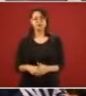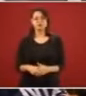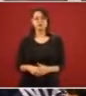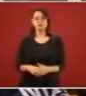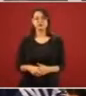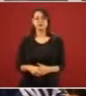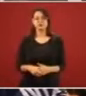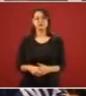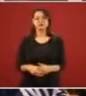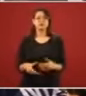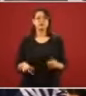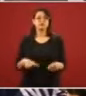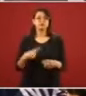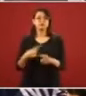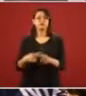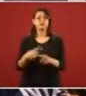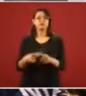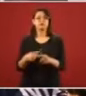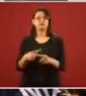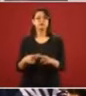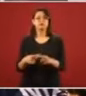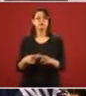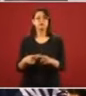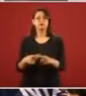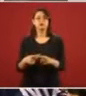de quienes